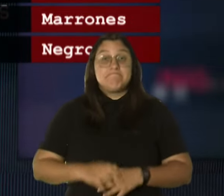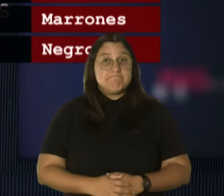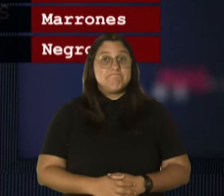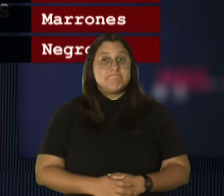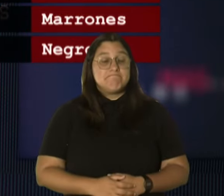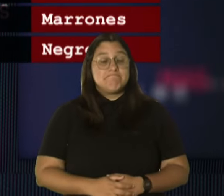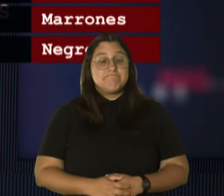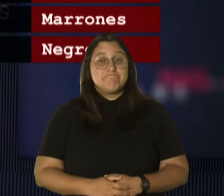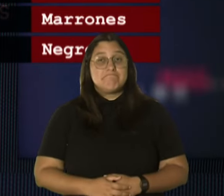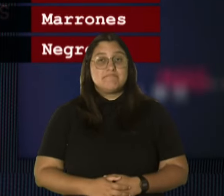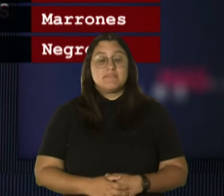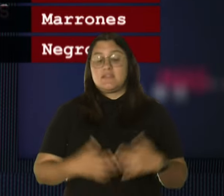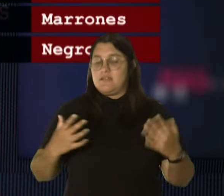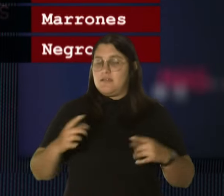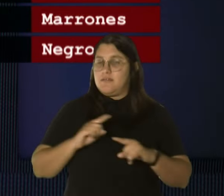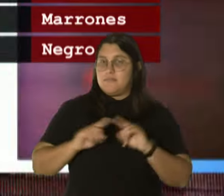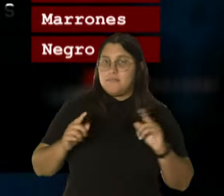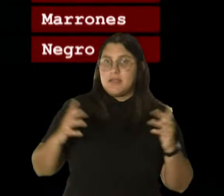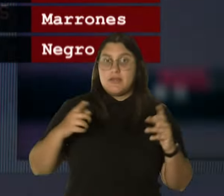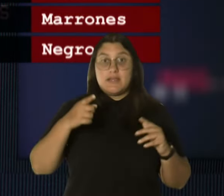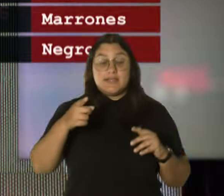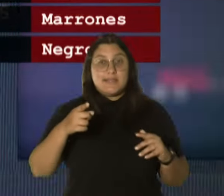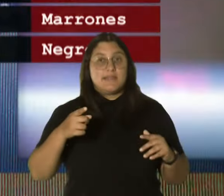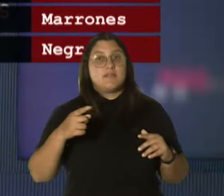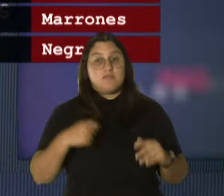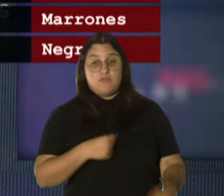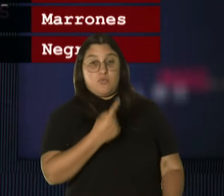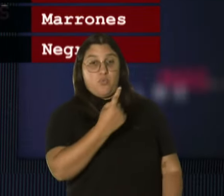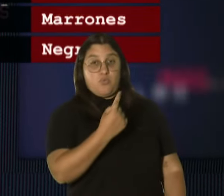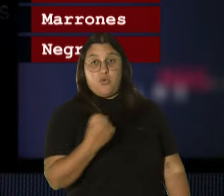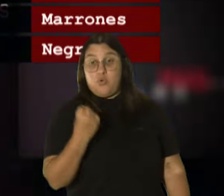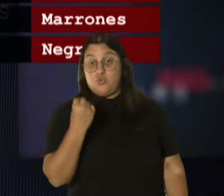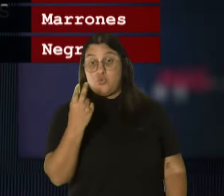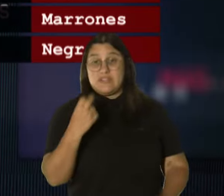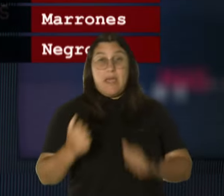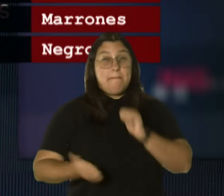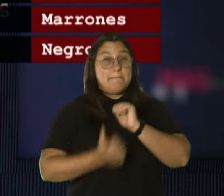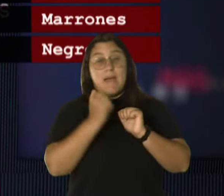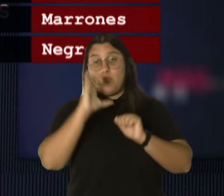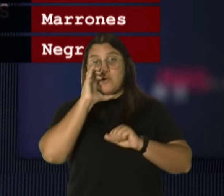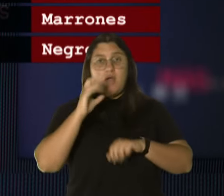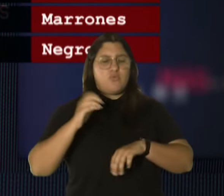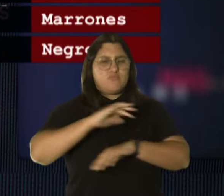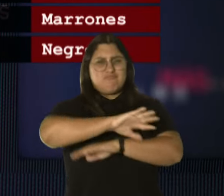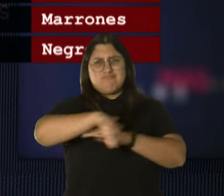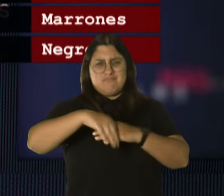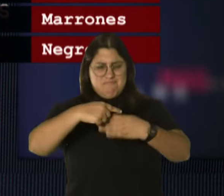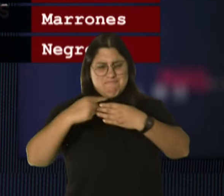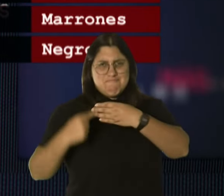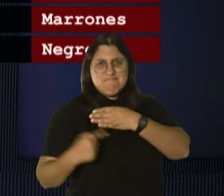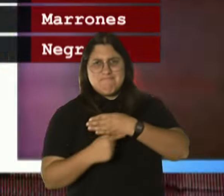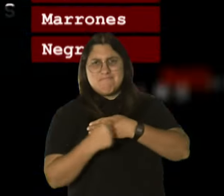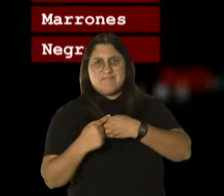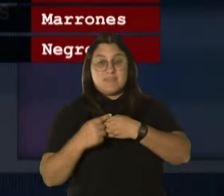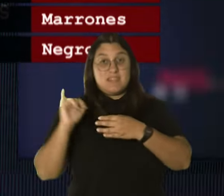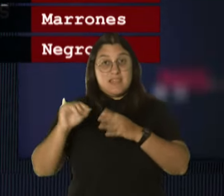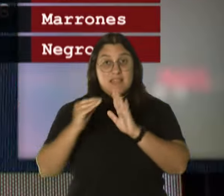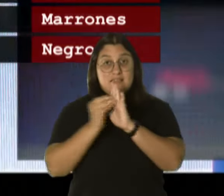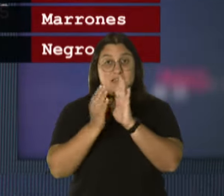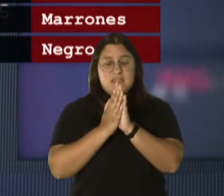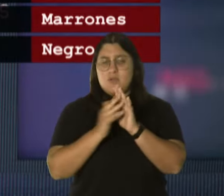pero este individuo es uno de los 12 más buscados a nivel de todo Puerto Rico está en la lista de los